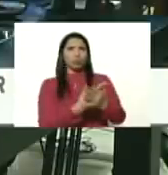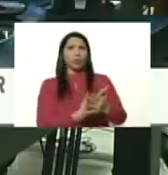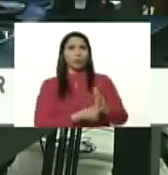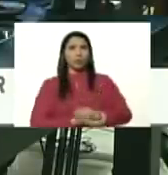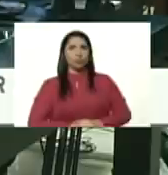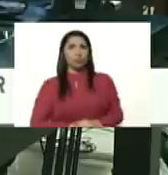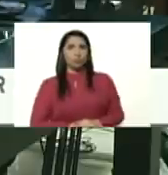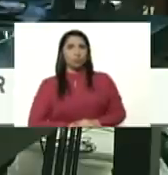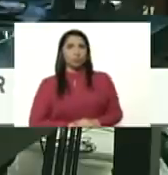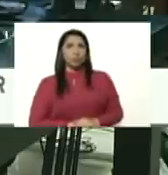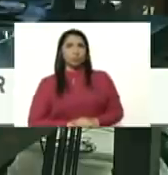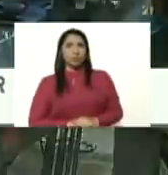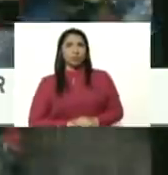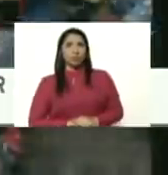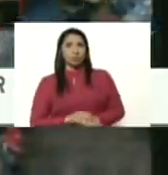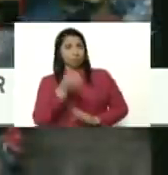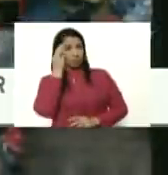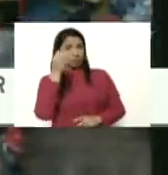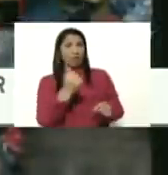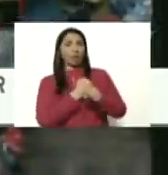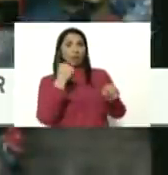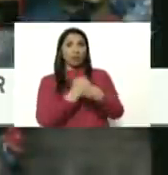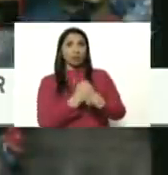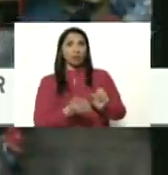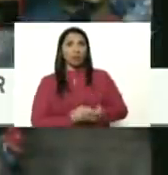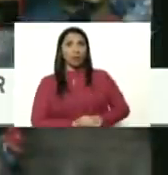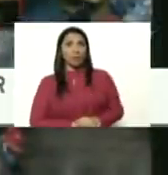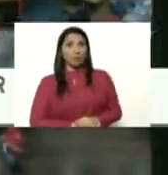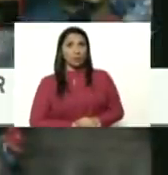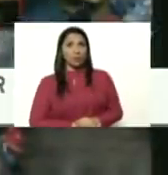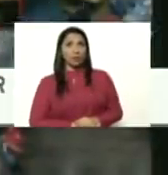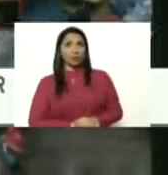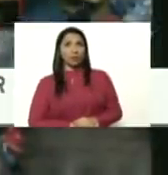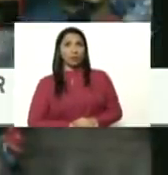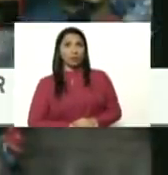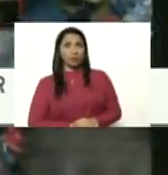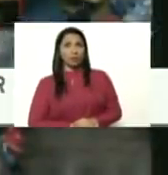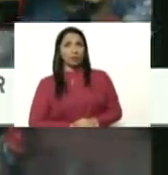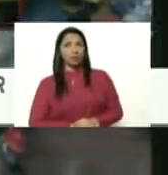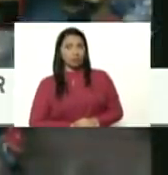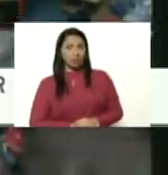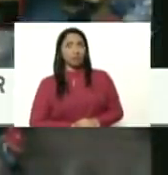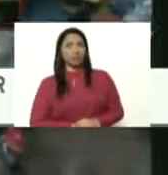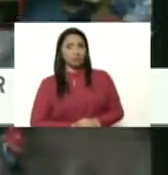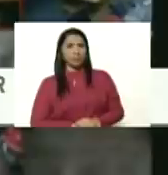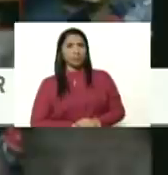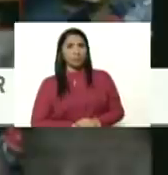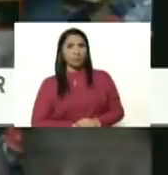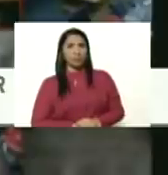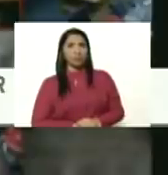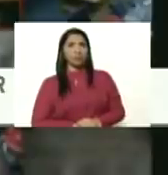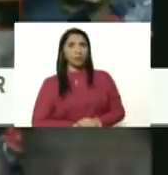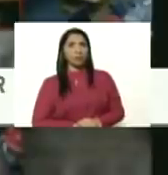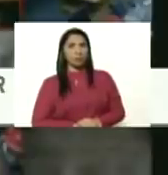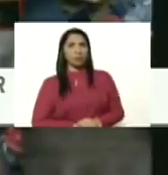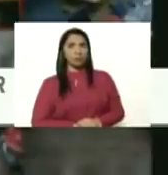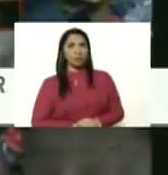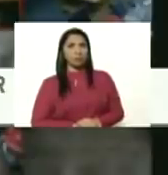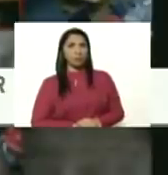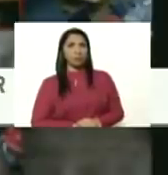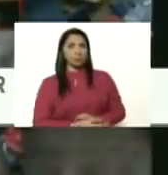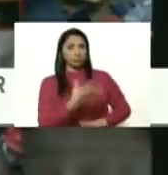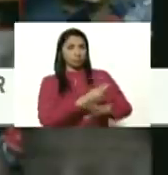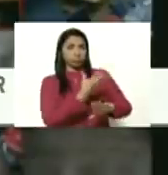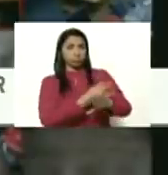nos vamos todos los trabajadores de manera organizada a atacar eso. En los últimos días hemos estado en el norte de Monagas y